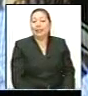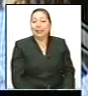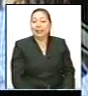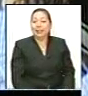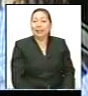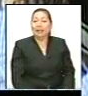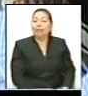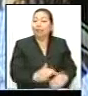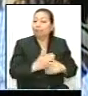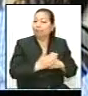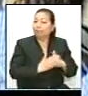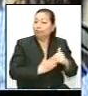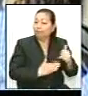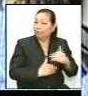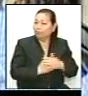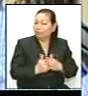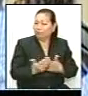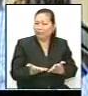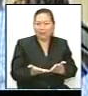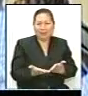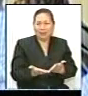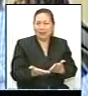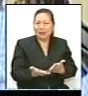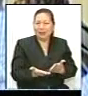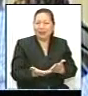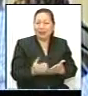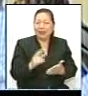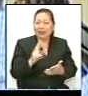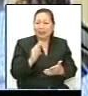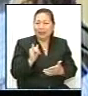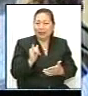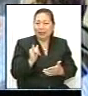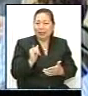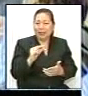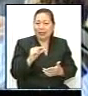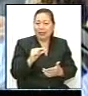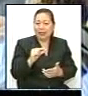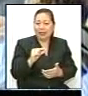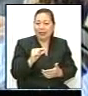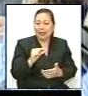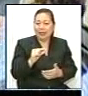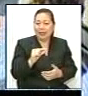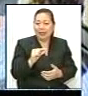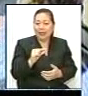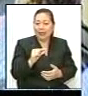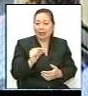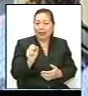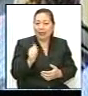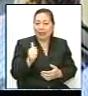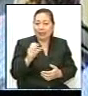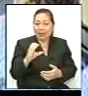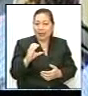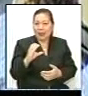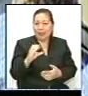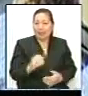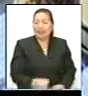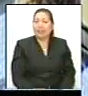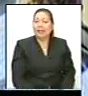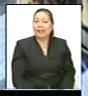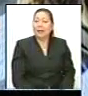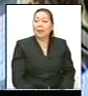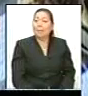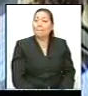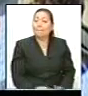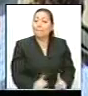ha construido esta constructora, esta inmobiliaria RIG SAC, pero